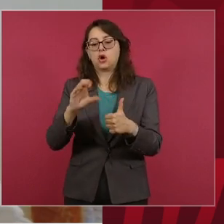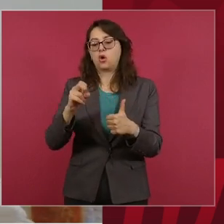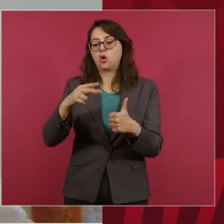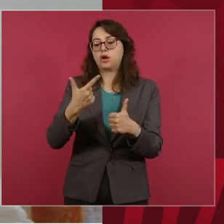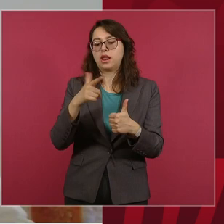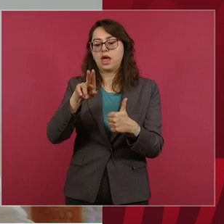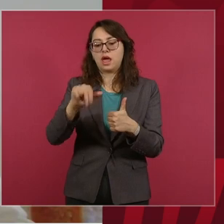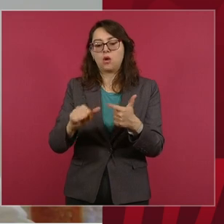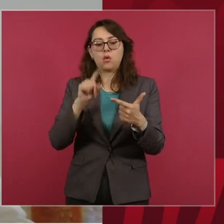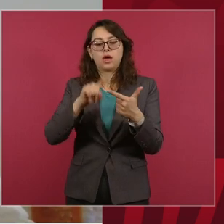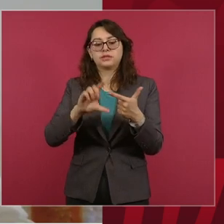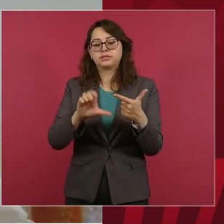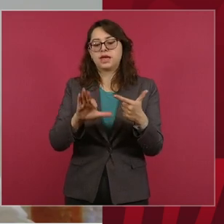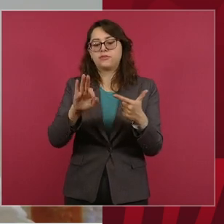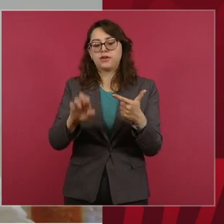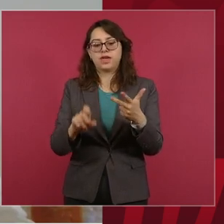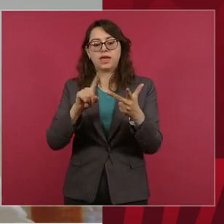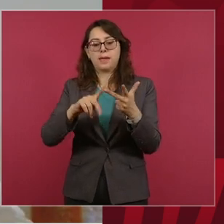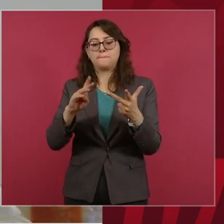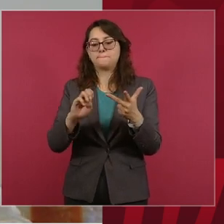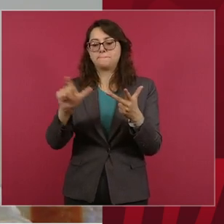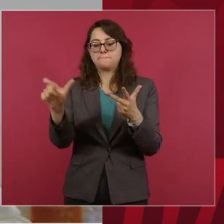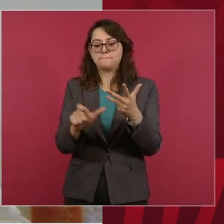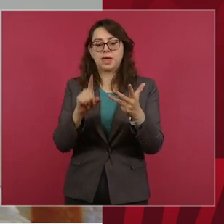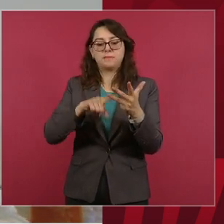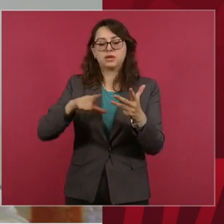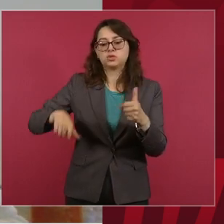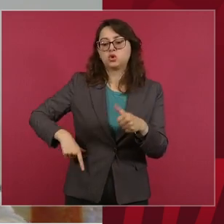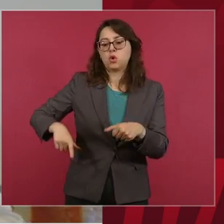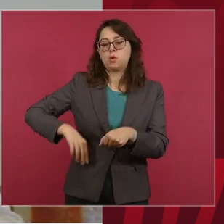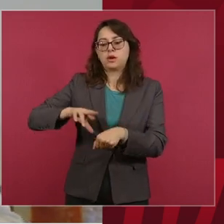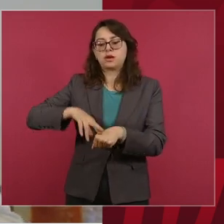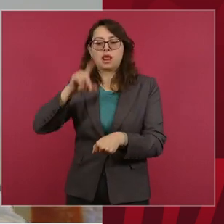la señora gobernadora y la señora presidenta municipal.